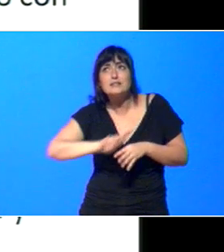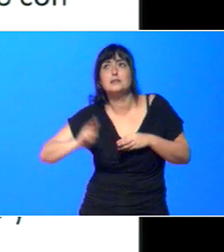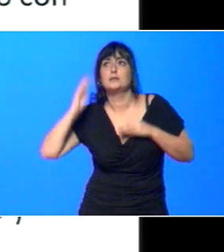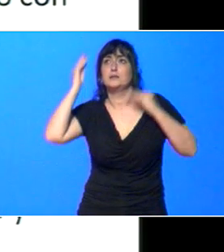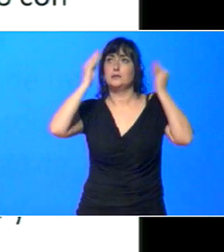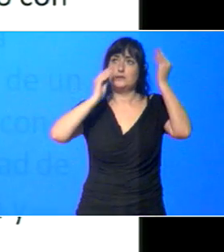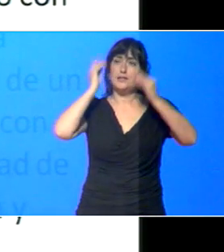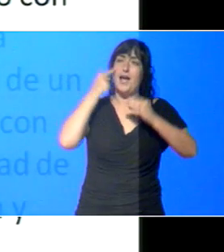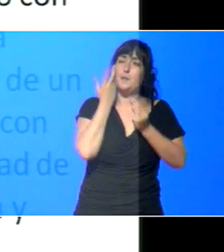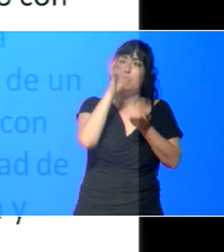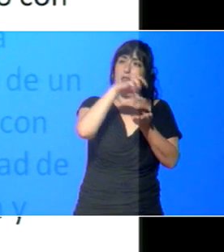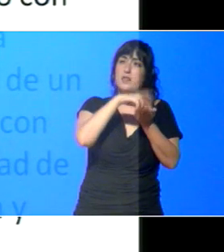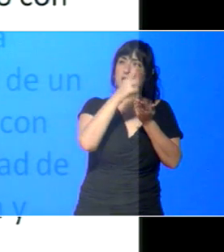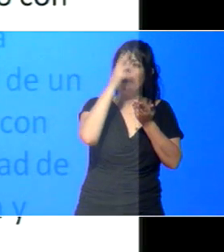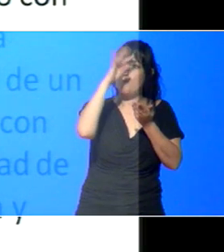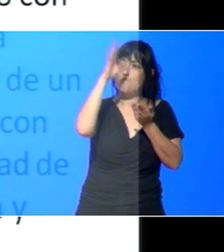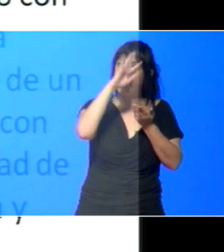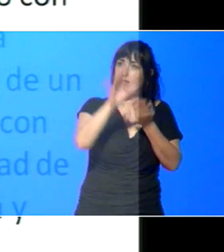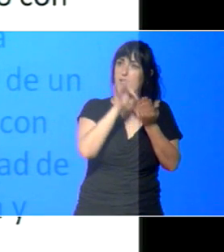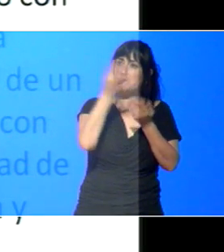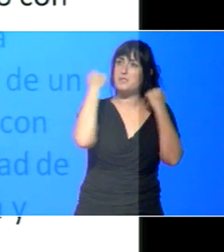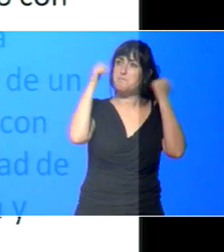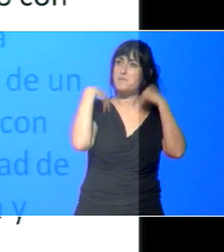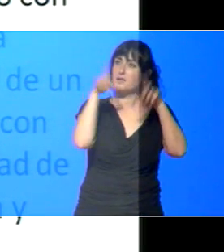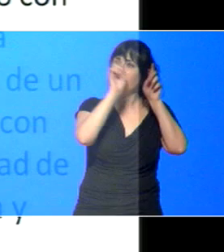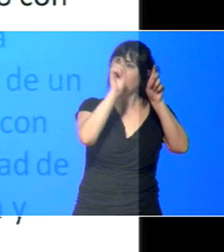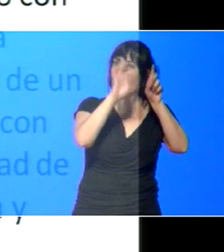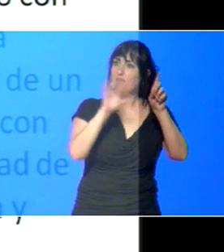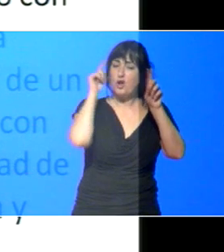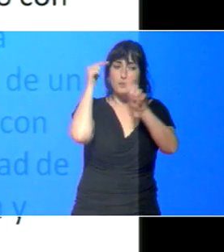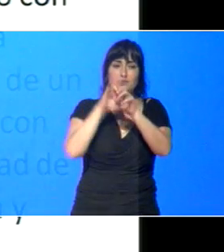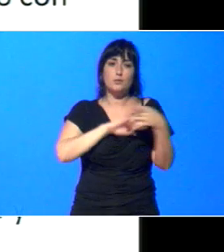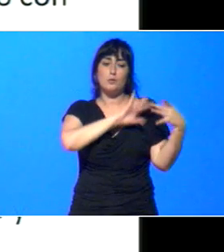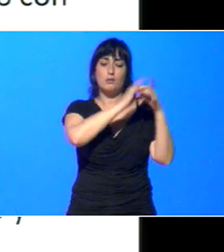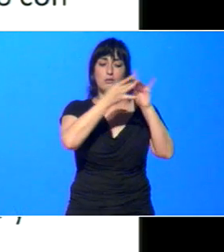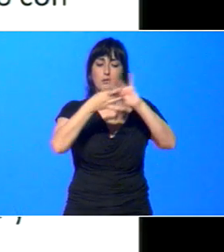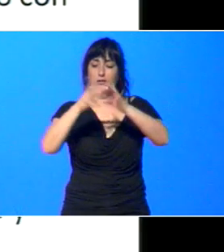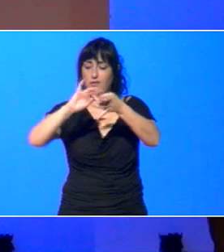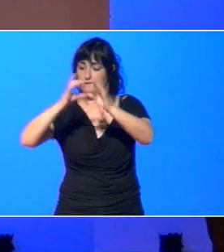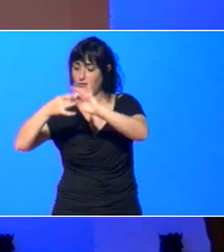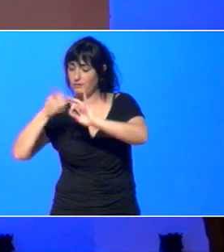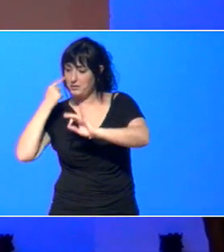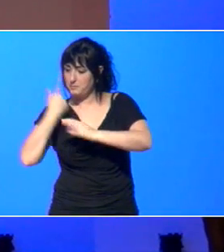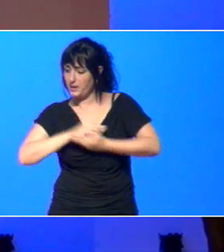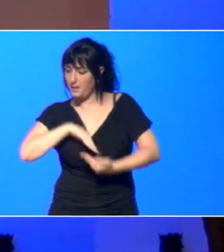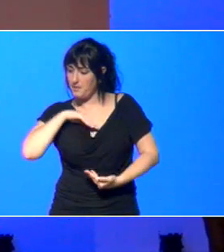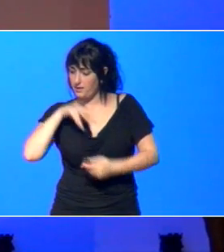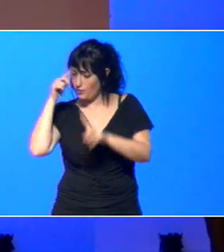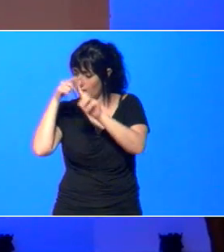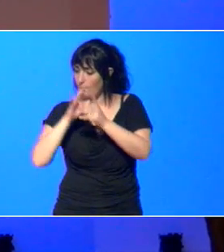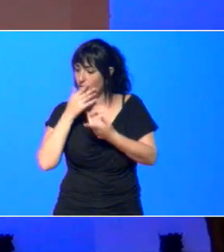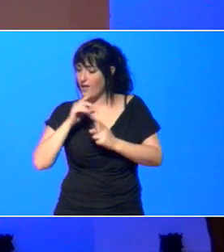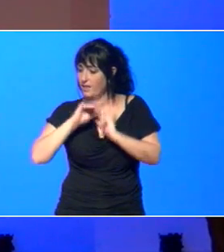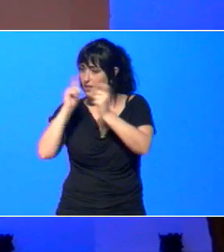políticas del centro y sus prácticas educativas para que se articulen con su capacidad de facilitar lo que estamos